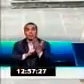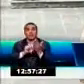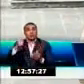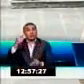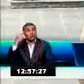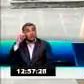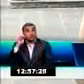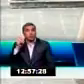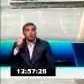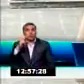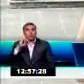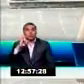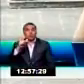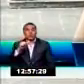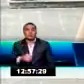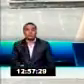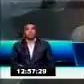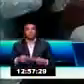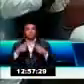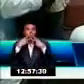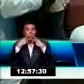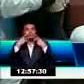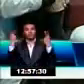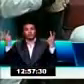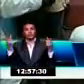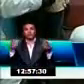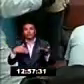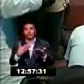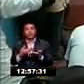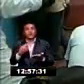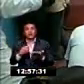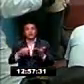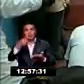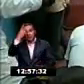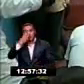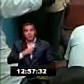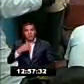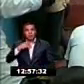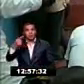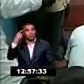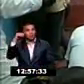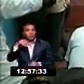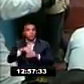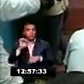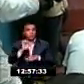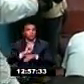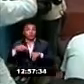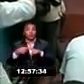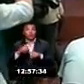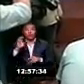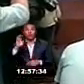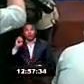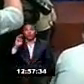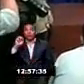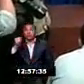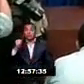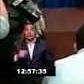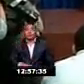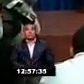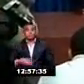María Paula Romo, en una rueda de prensa dio a conocer cuáles son todas las medidas que ha decidido tomar el gobierno nacional una vez que la OMS reconoció